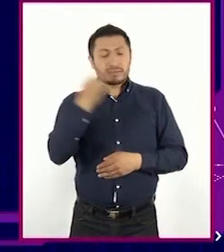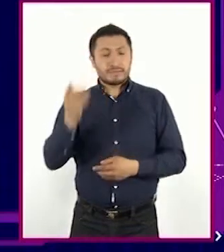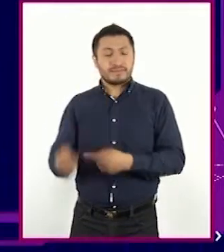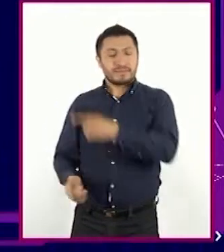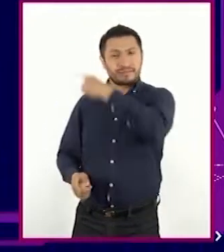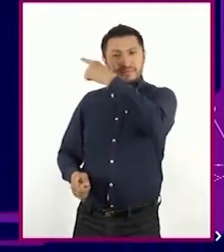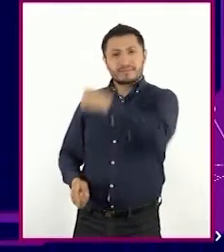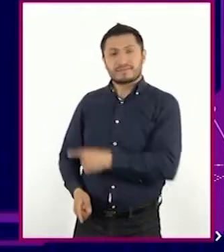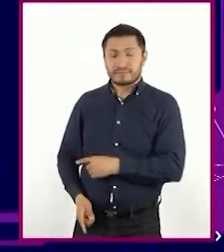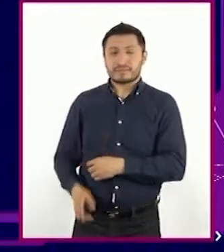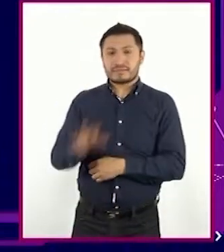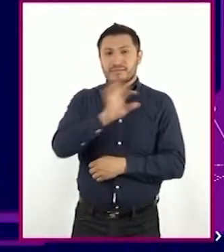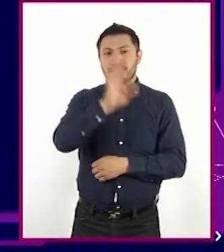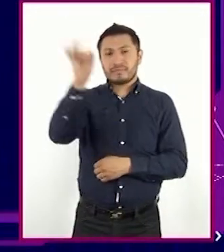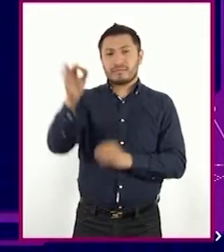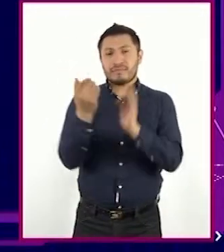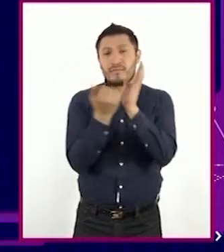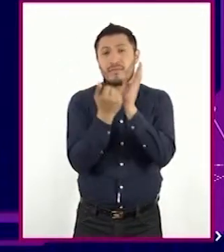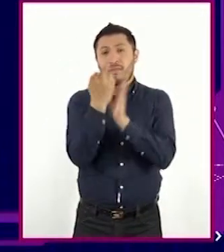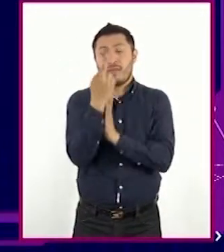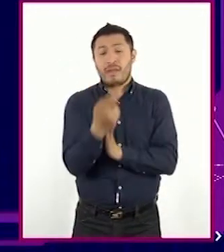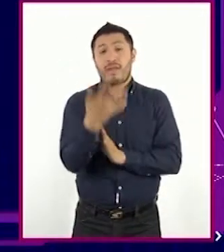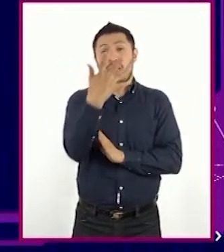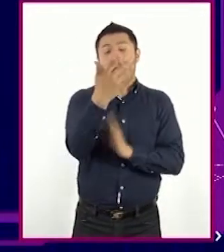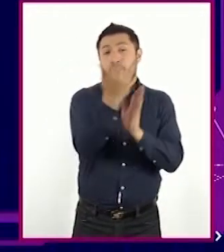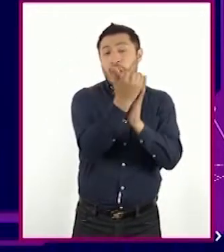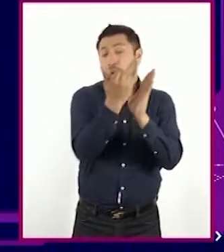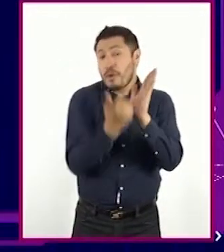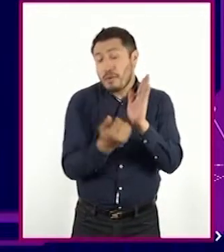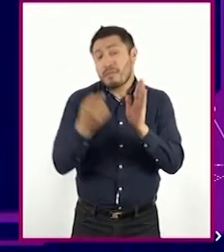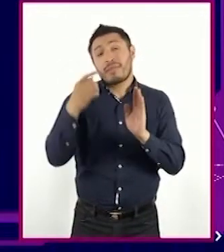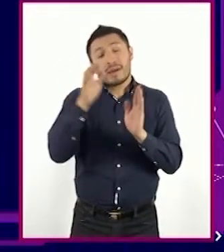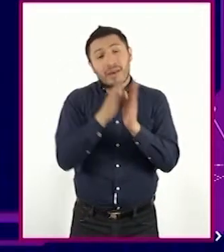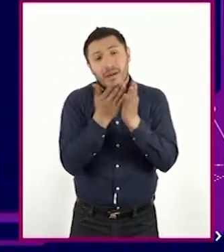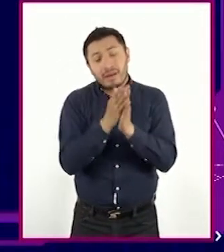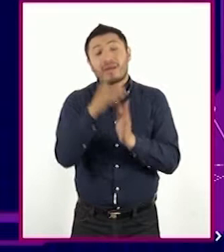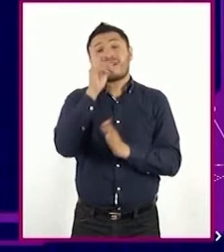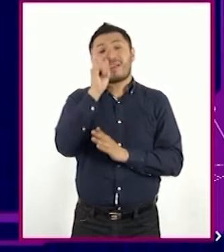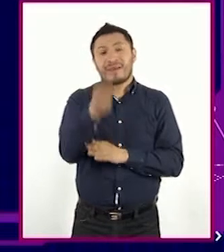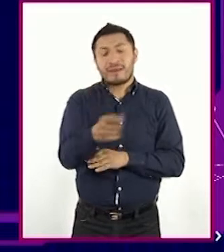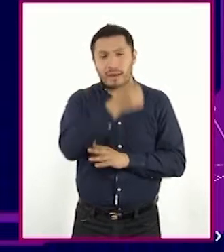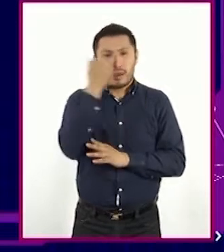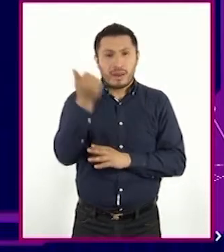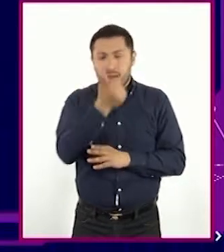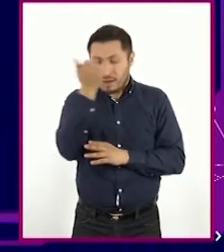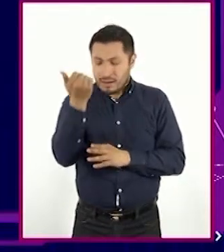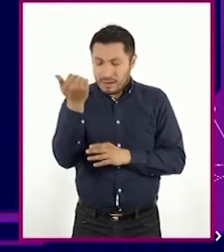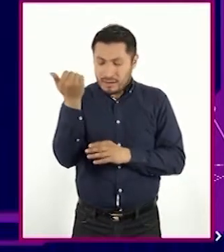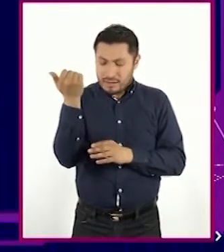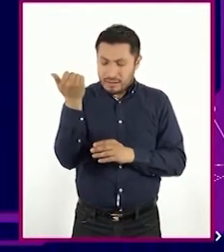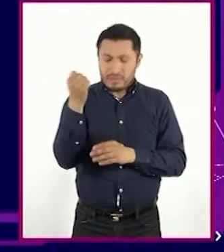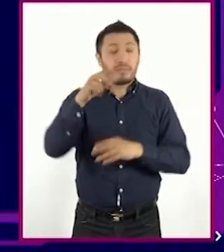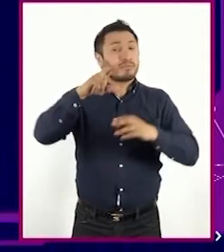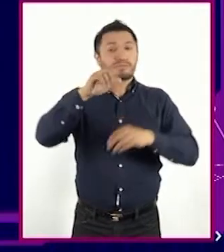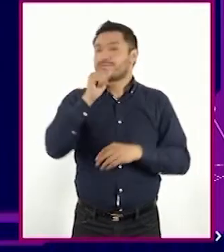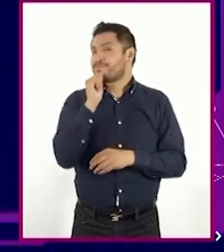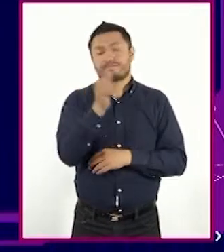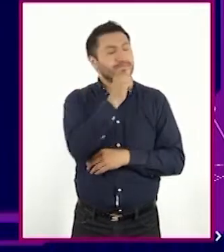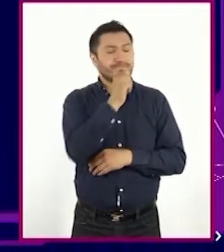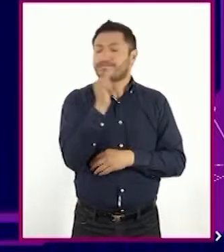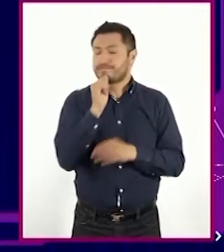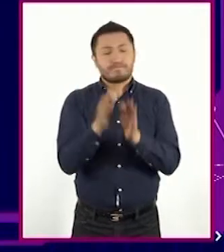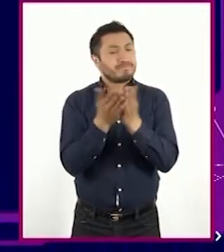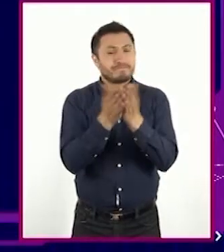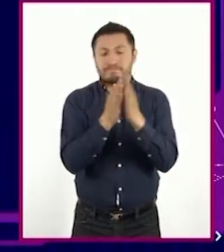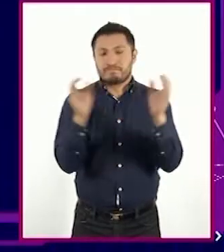el porcentaje es mayor para 5 o menos libros. Es decir, las alumnas y los alumnos que no leyeron ningún